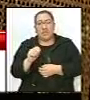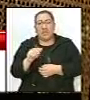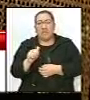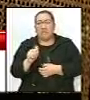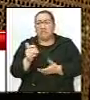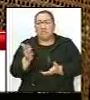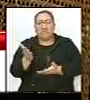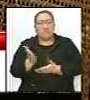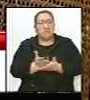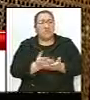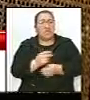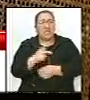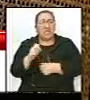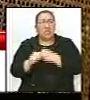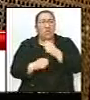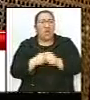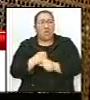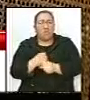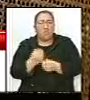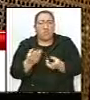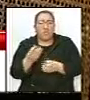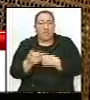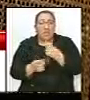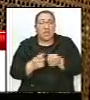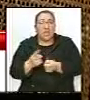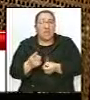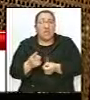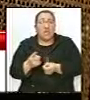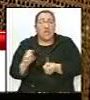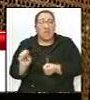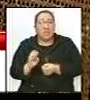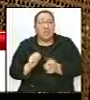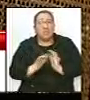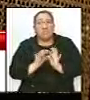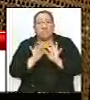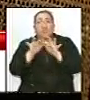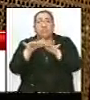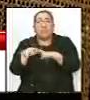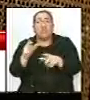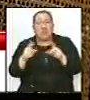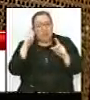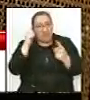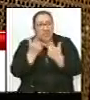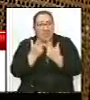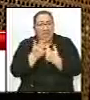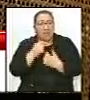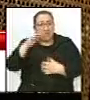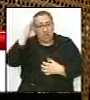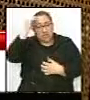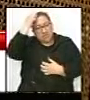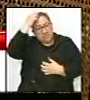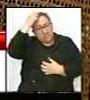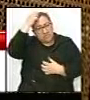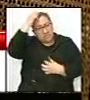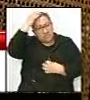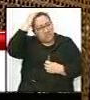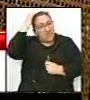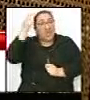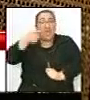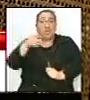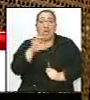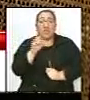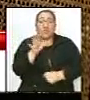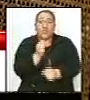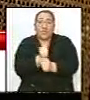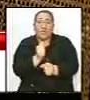Y no solamente es pues declararlo en emergencia para que vayan los militares, los policías. Obviamente ellos hacen su propio